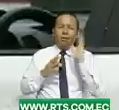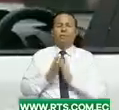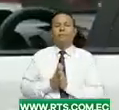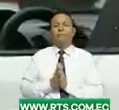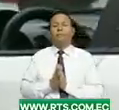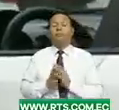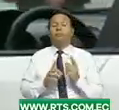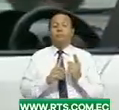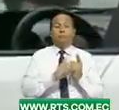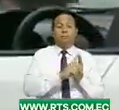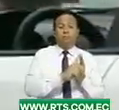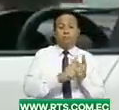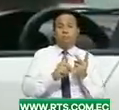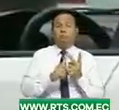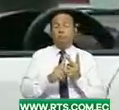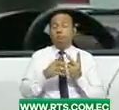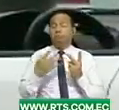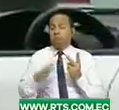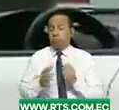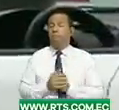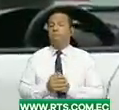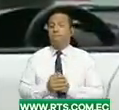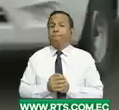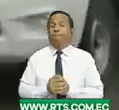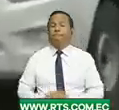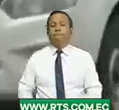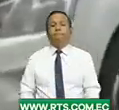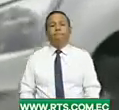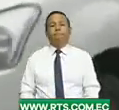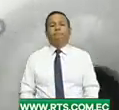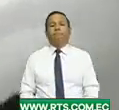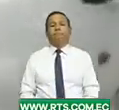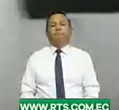Modelo, informó Charlie Pisa.